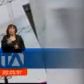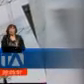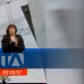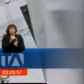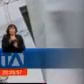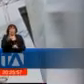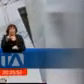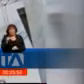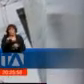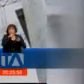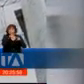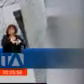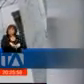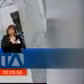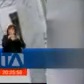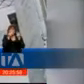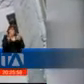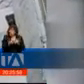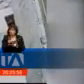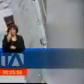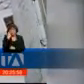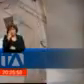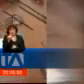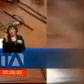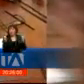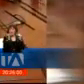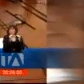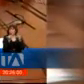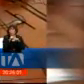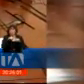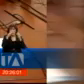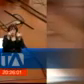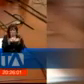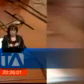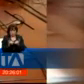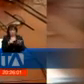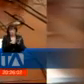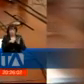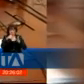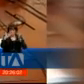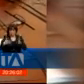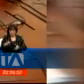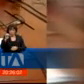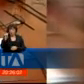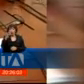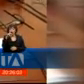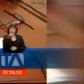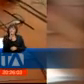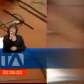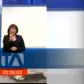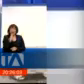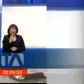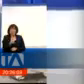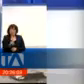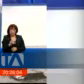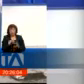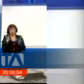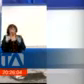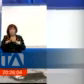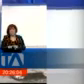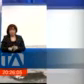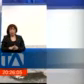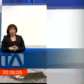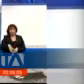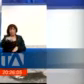un análisis de equidad y eficiencia energética. Hoy, el ministro Carlos Pérez explica que la intención era ordenar los cobros del